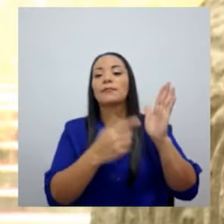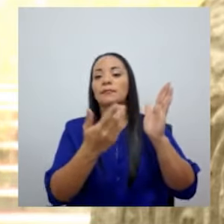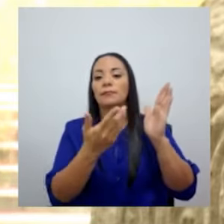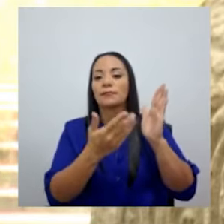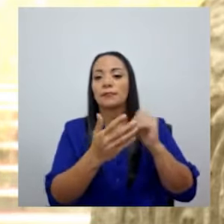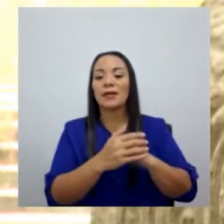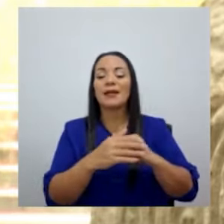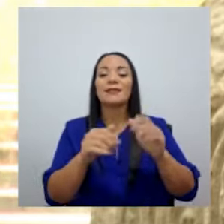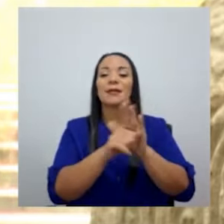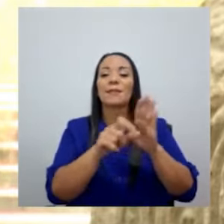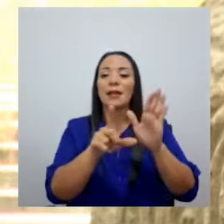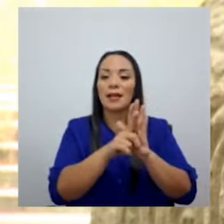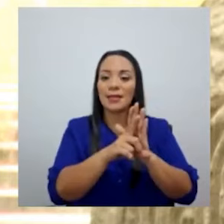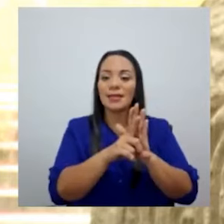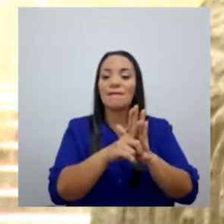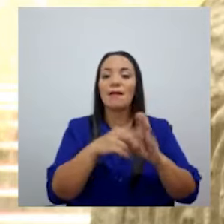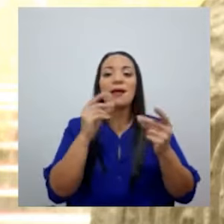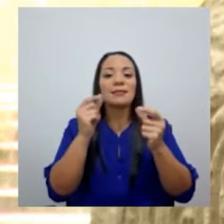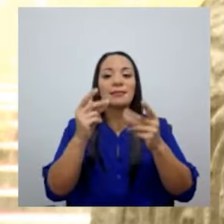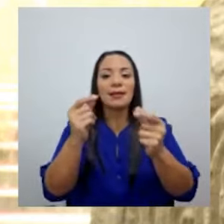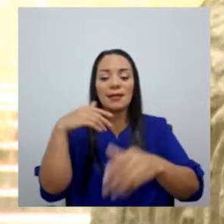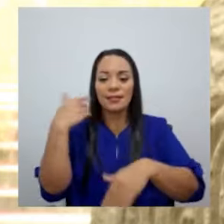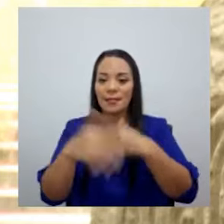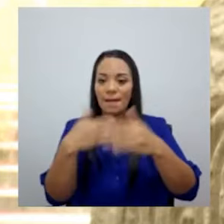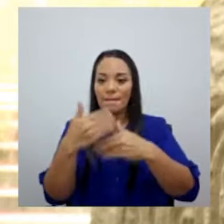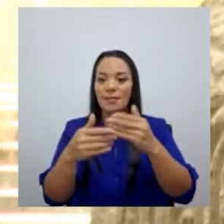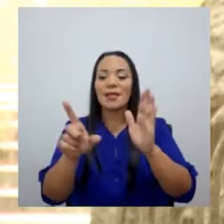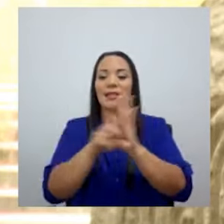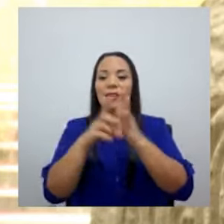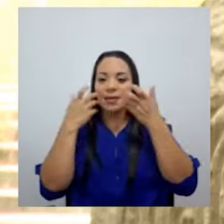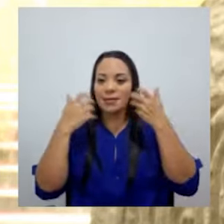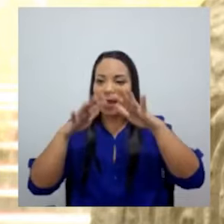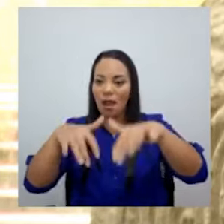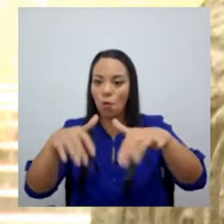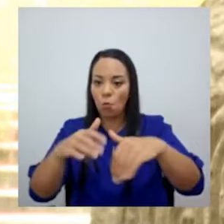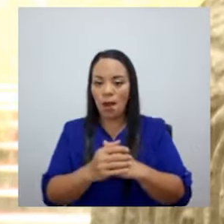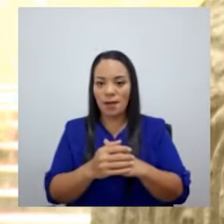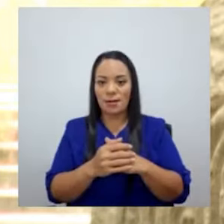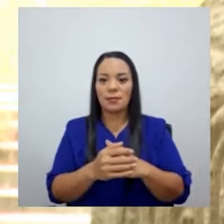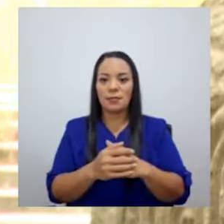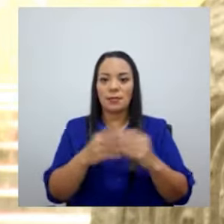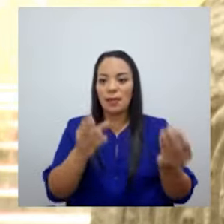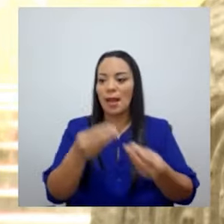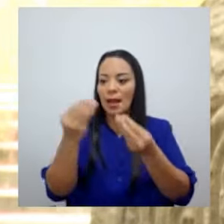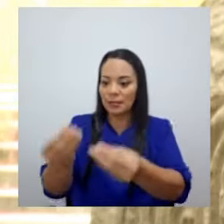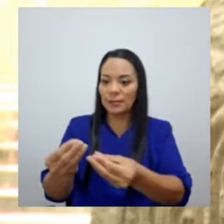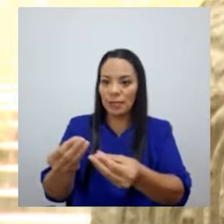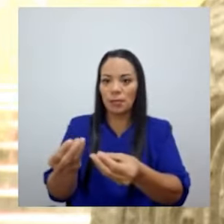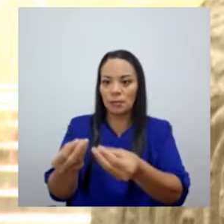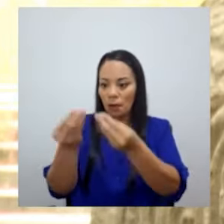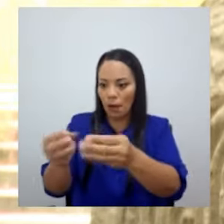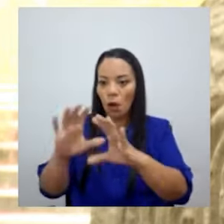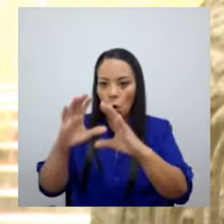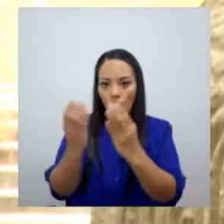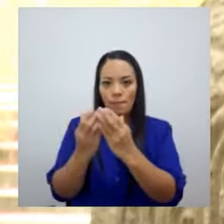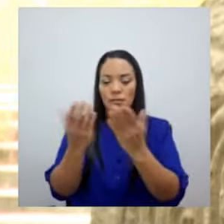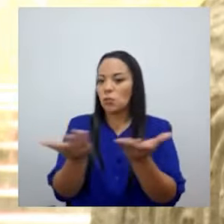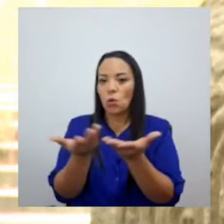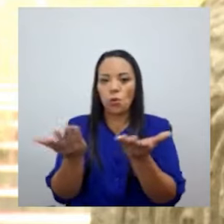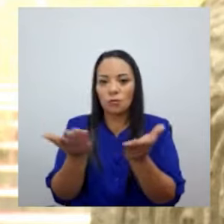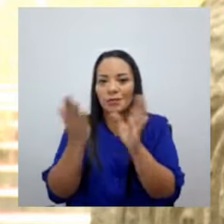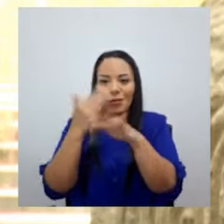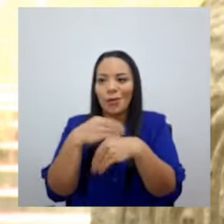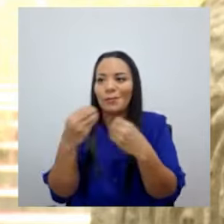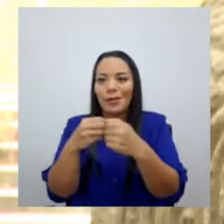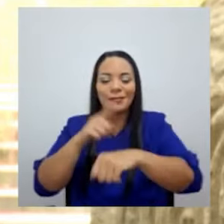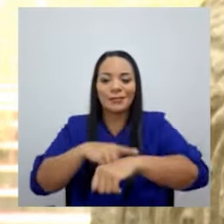la Asamblea acelere el trámite de la Ley Jaguar, que la asigne a comisión, porque ya no hay más espacio